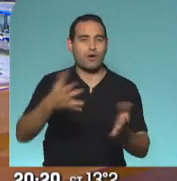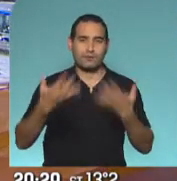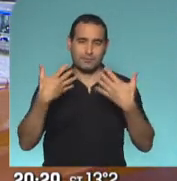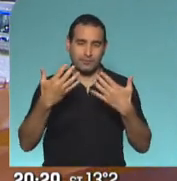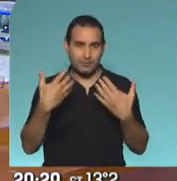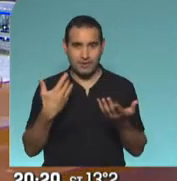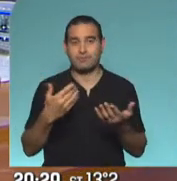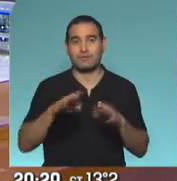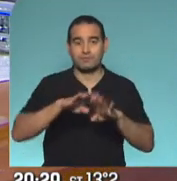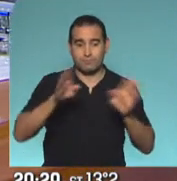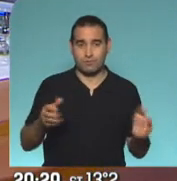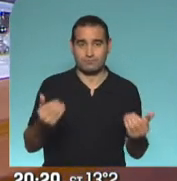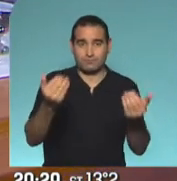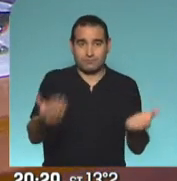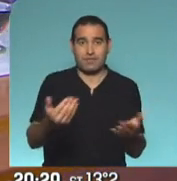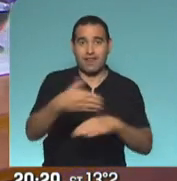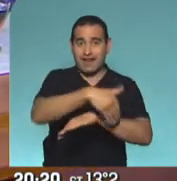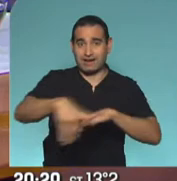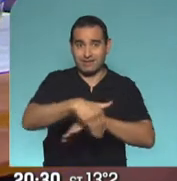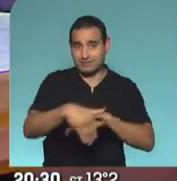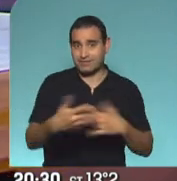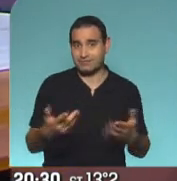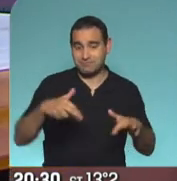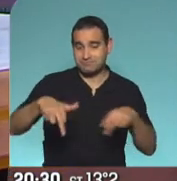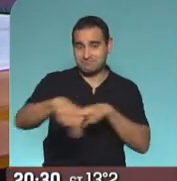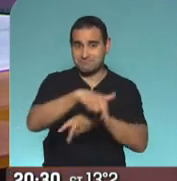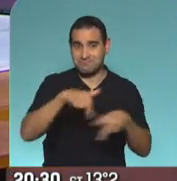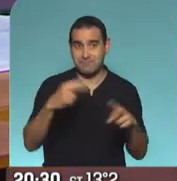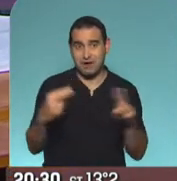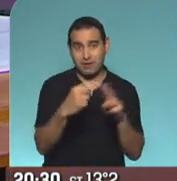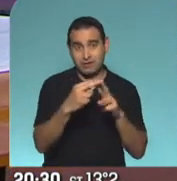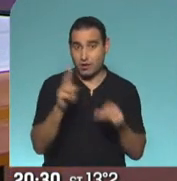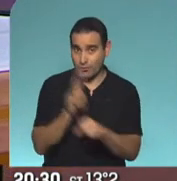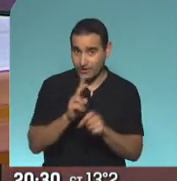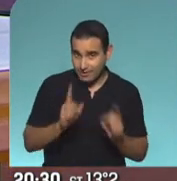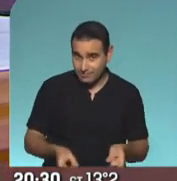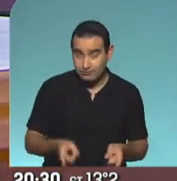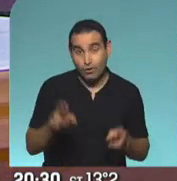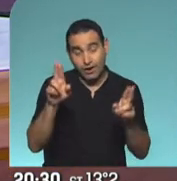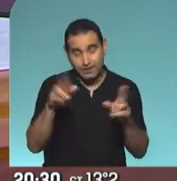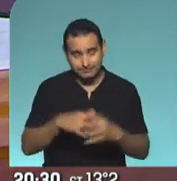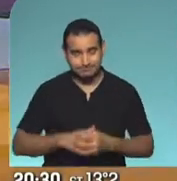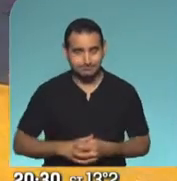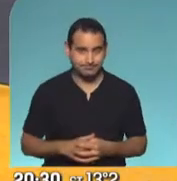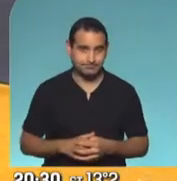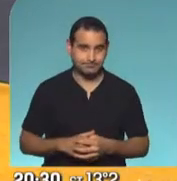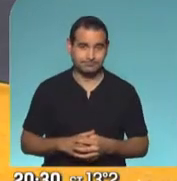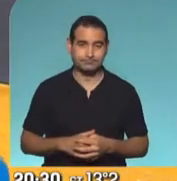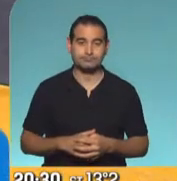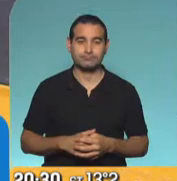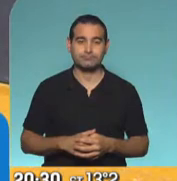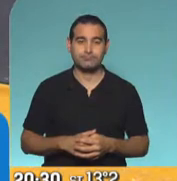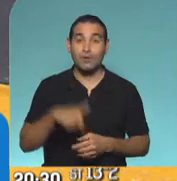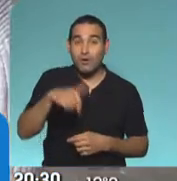calles abiertas, a encontrarse y bueno, esperemos también a cuidarse, Ale. Ojalá así sea. Veamos. Fuerte el día